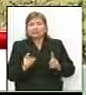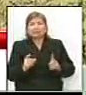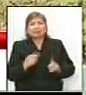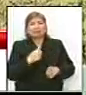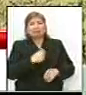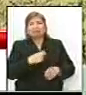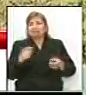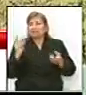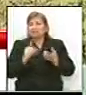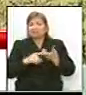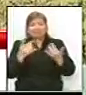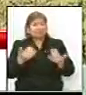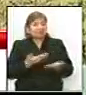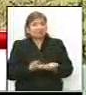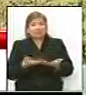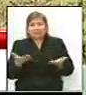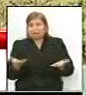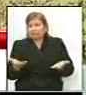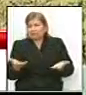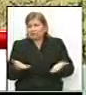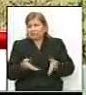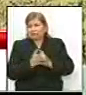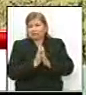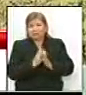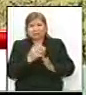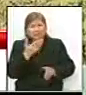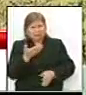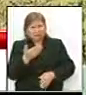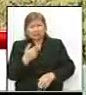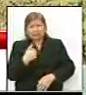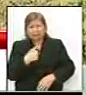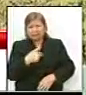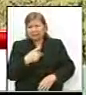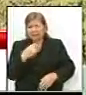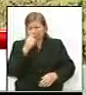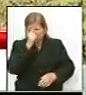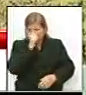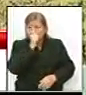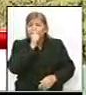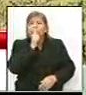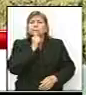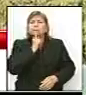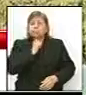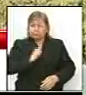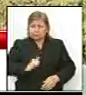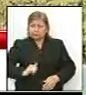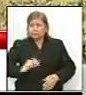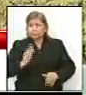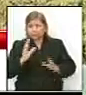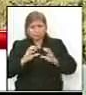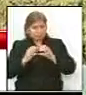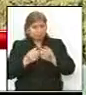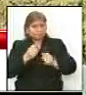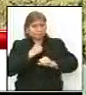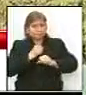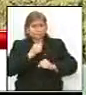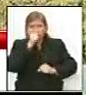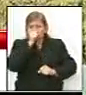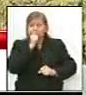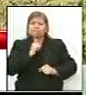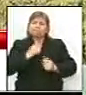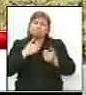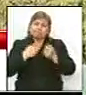lamentablemente hasta ahora no sale. Yo le pediría, por favor, nosotros somos pacientes. El Comité de Autodefensa aquí ha luchado